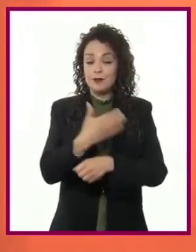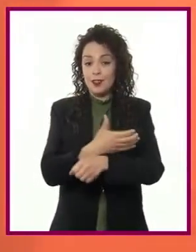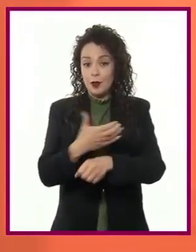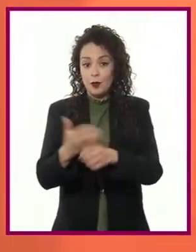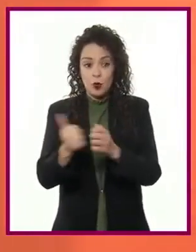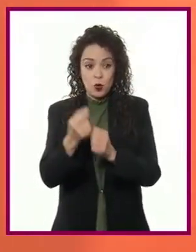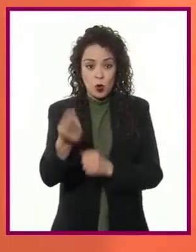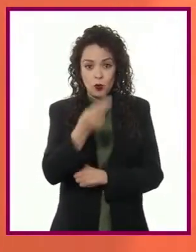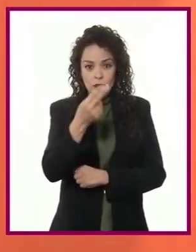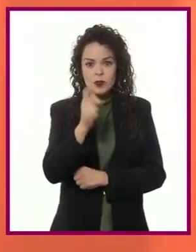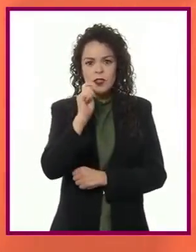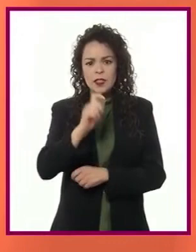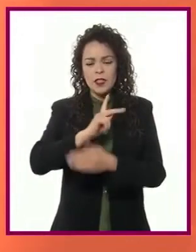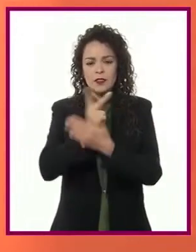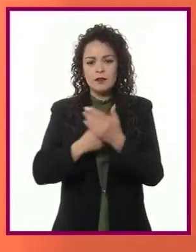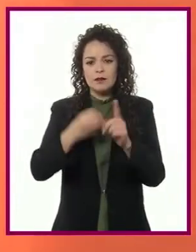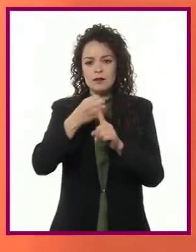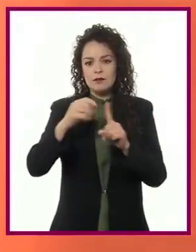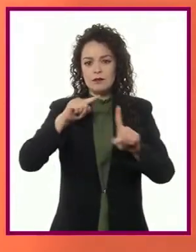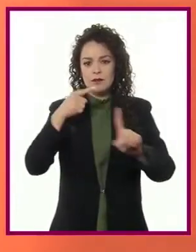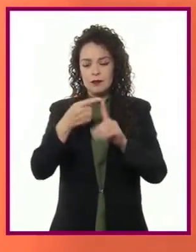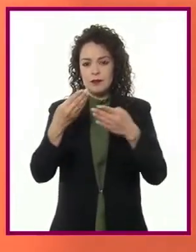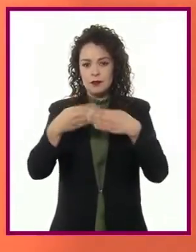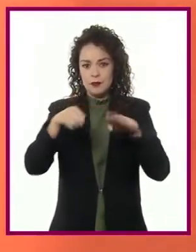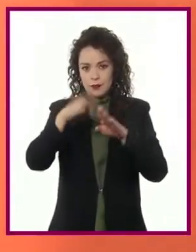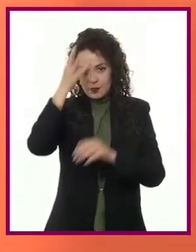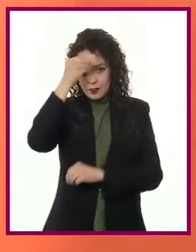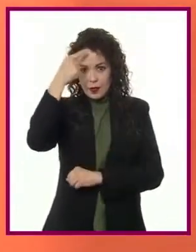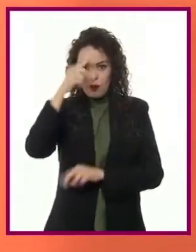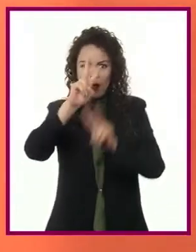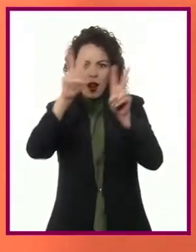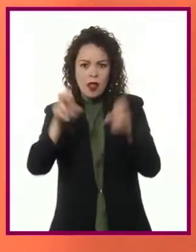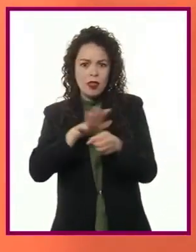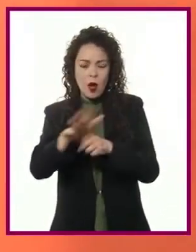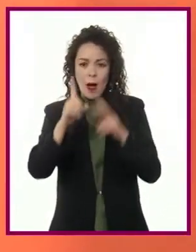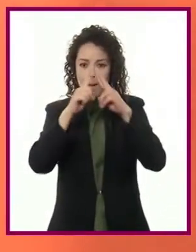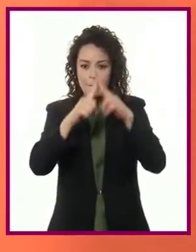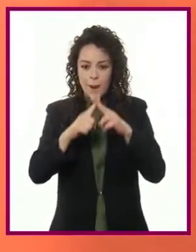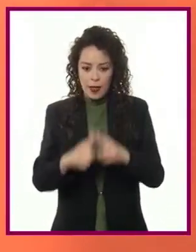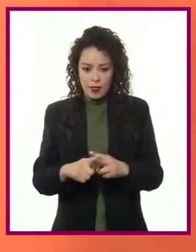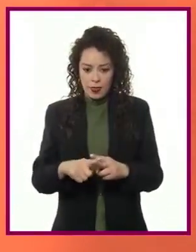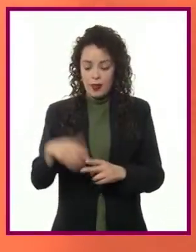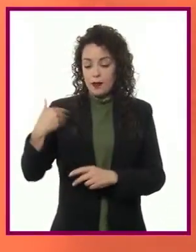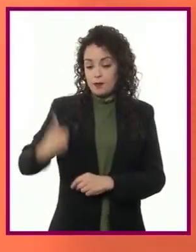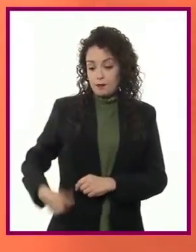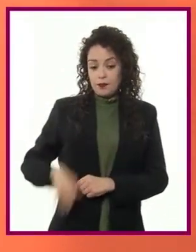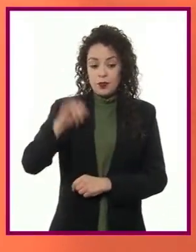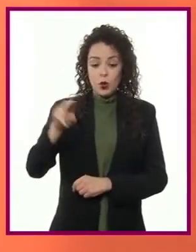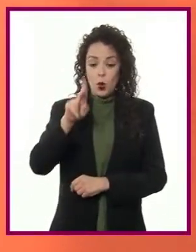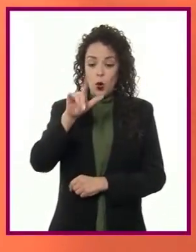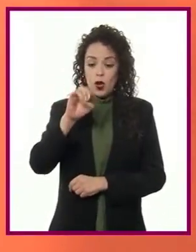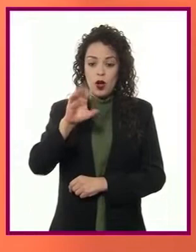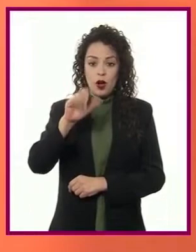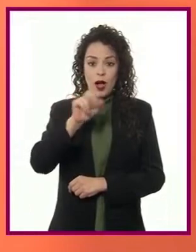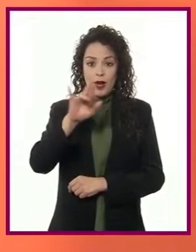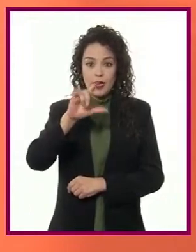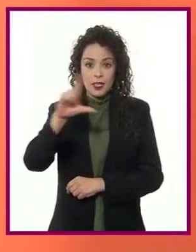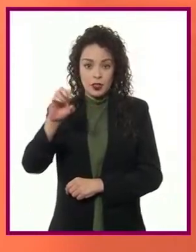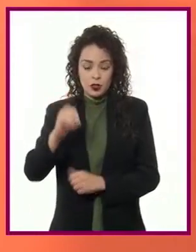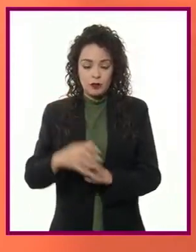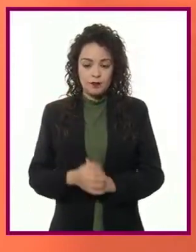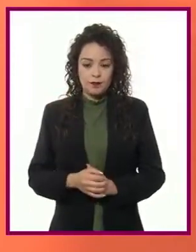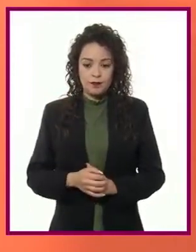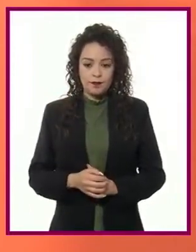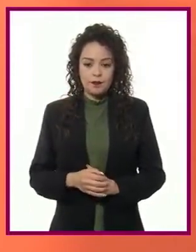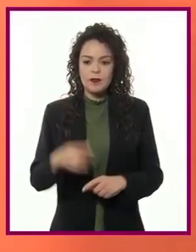en Casa, para la asignatura de Matemáticas. Mi nombre es Julio Carrillo. En esta ocasión nos